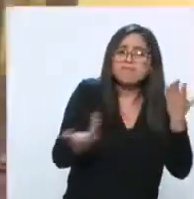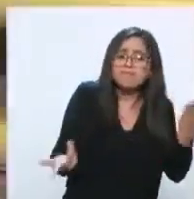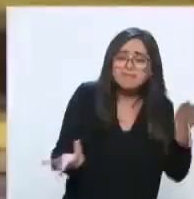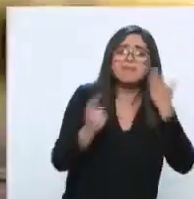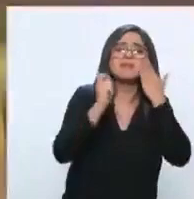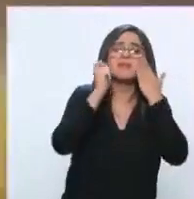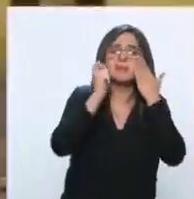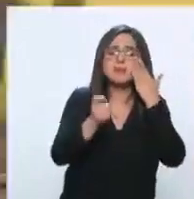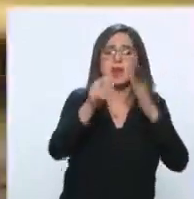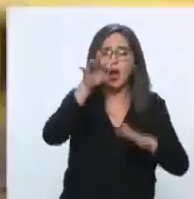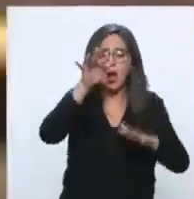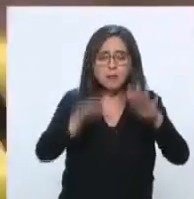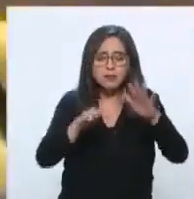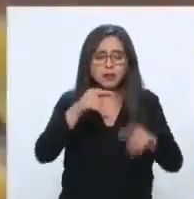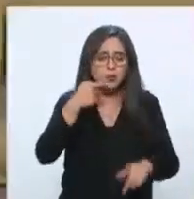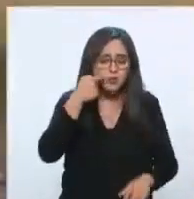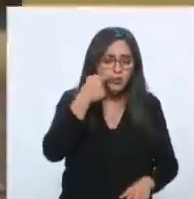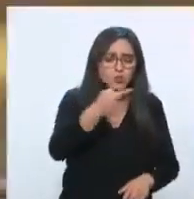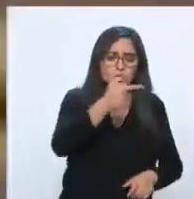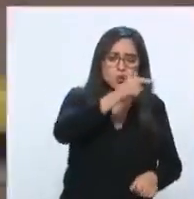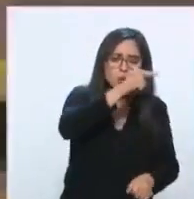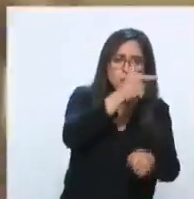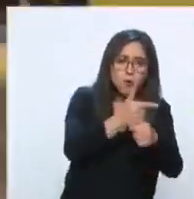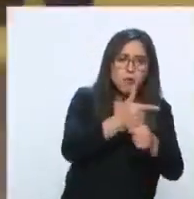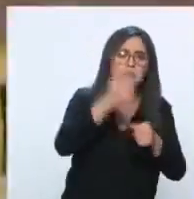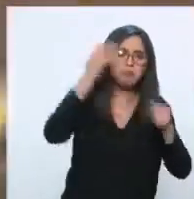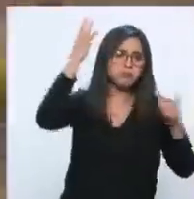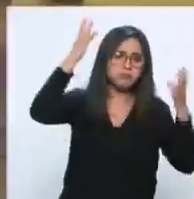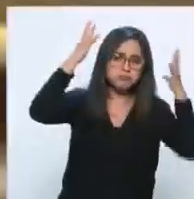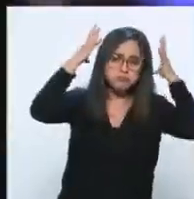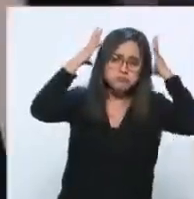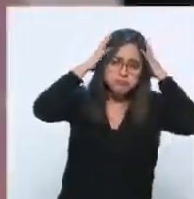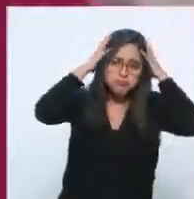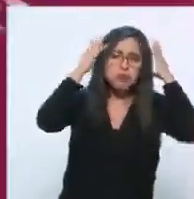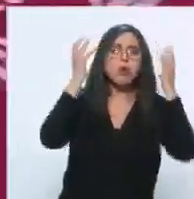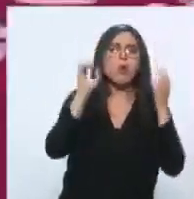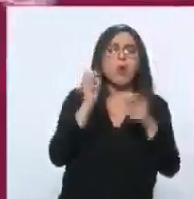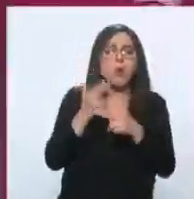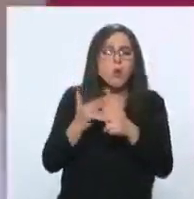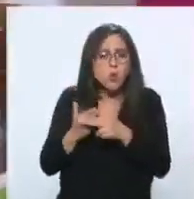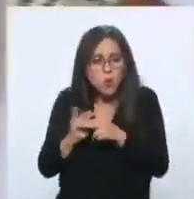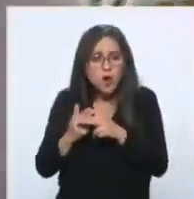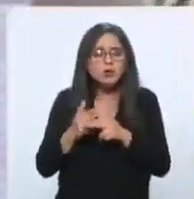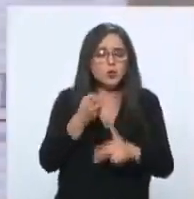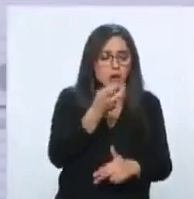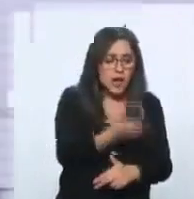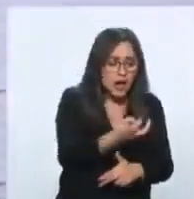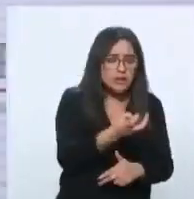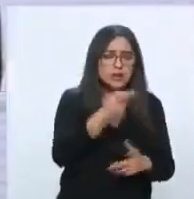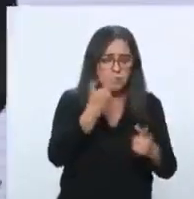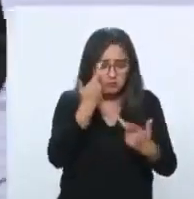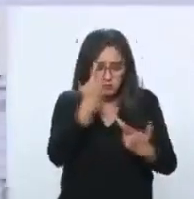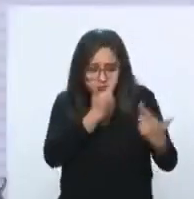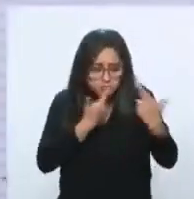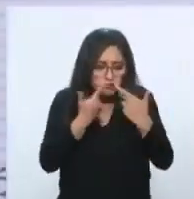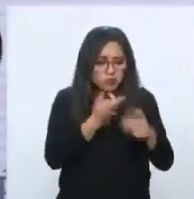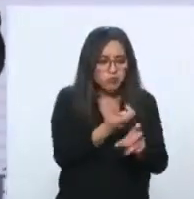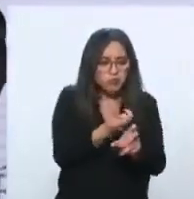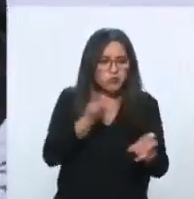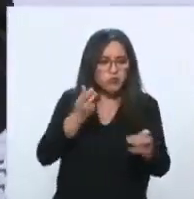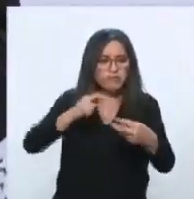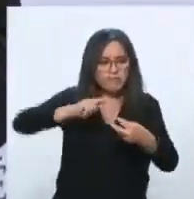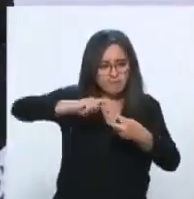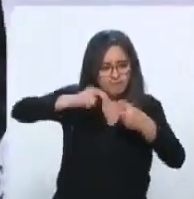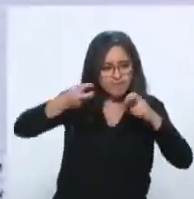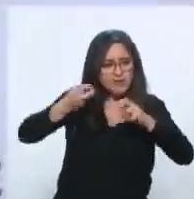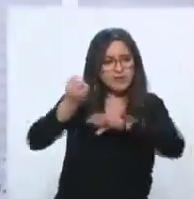veces solamente un pequeño resto óseo con el cual se toma una identificación genética, y hay